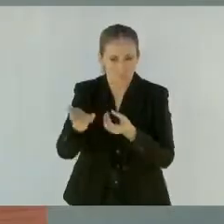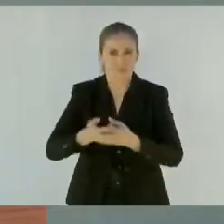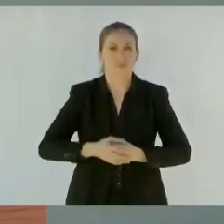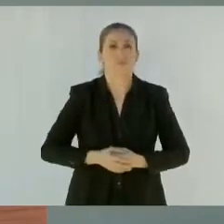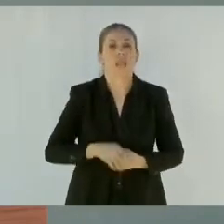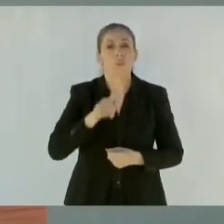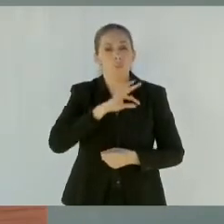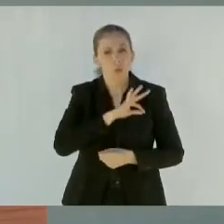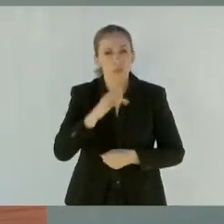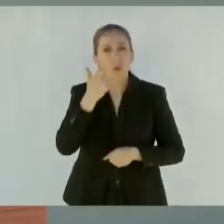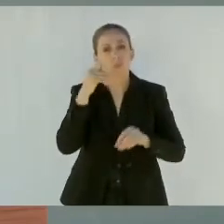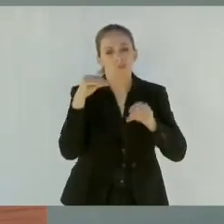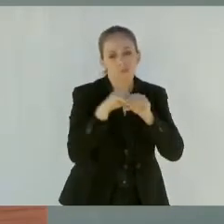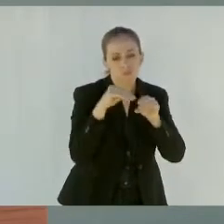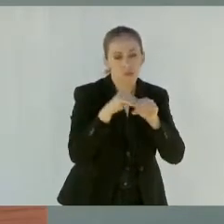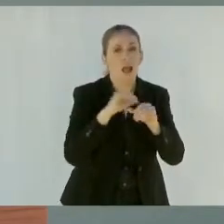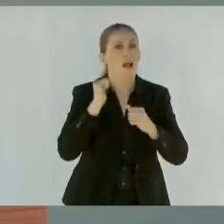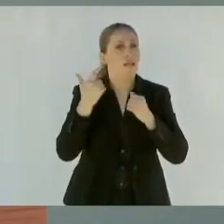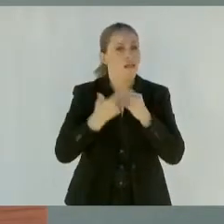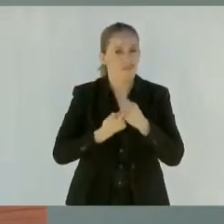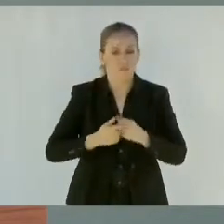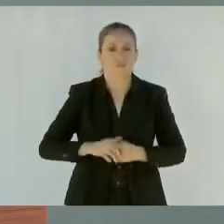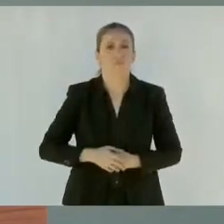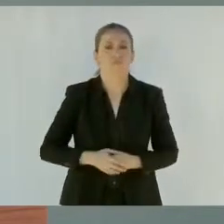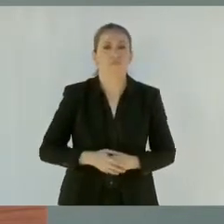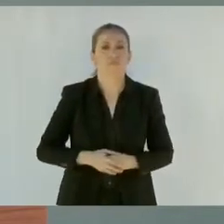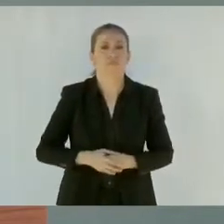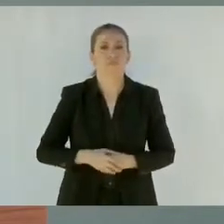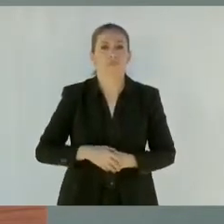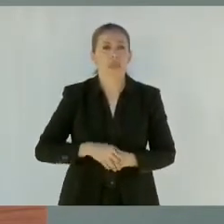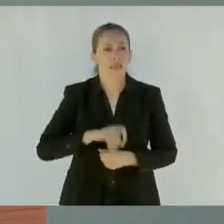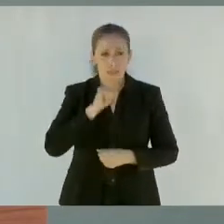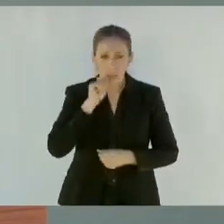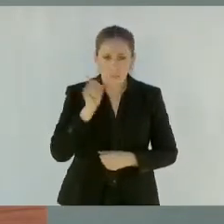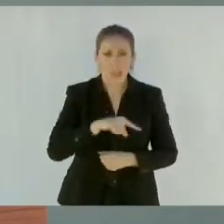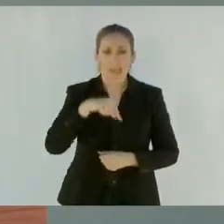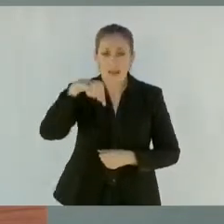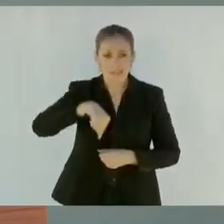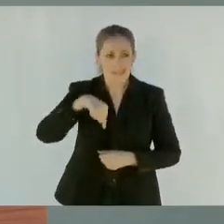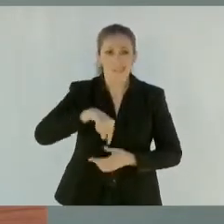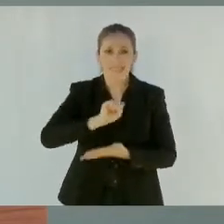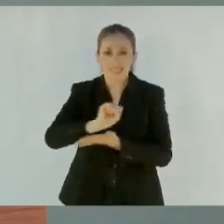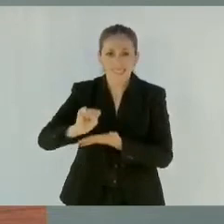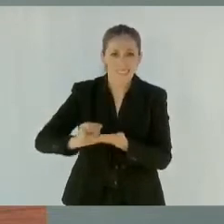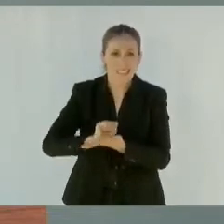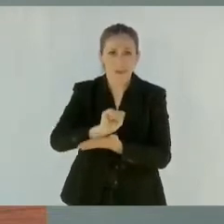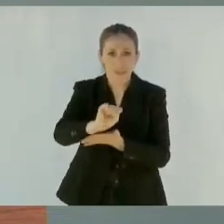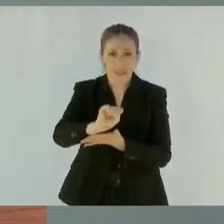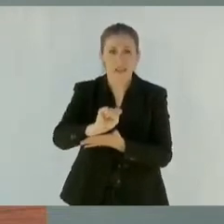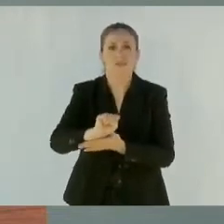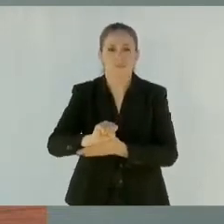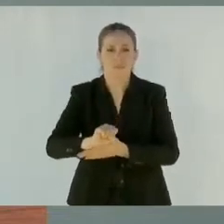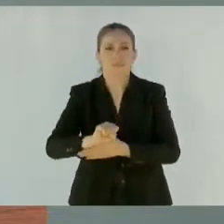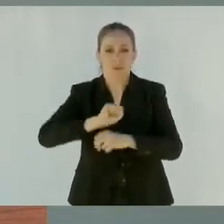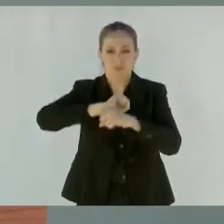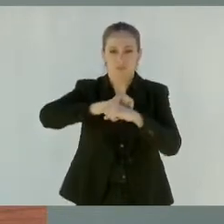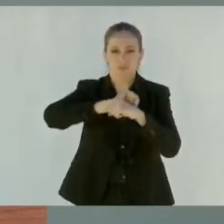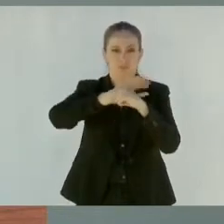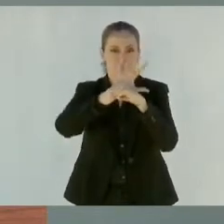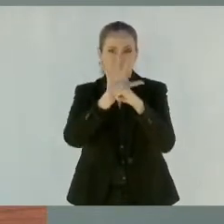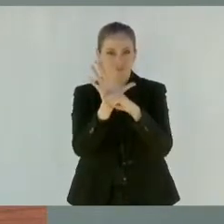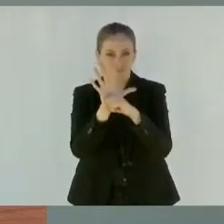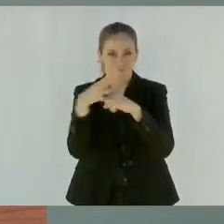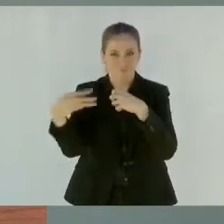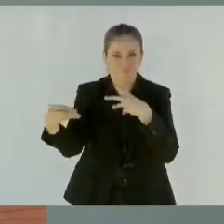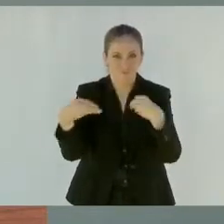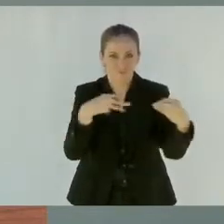Aquí también en Sabinas, con la pandemia, se tomó